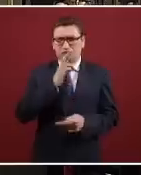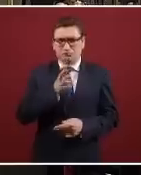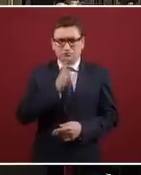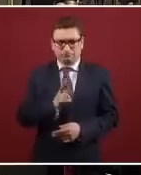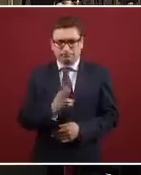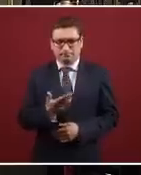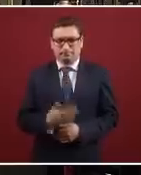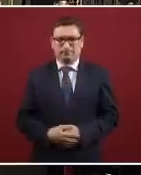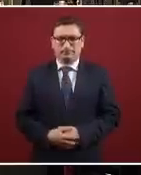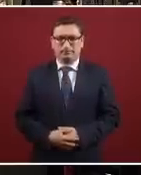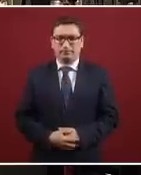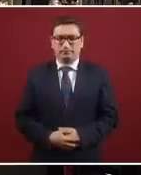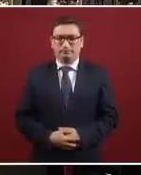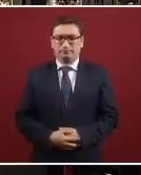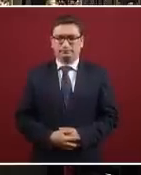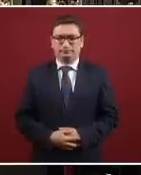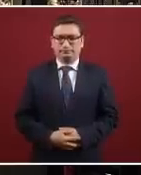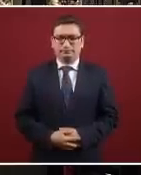respuestas.